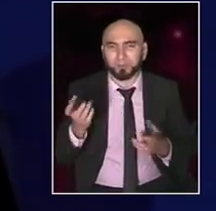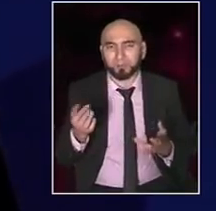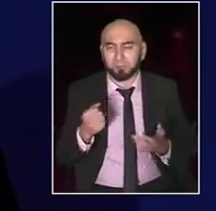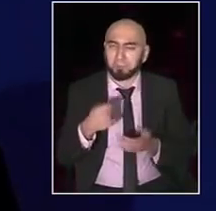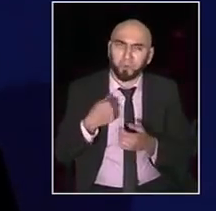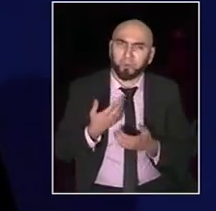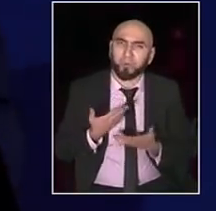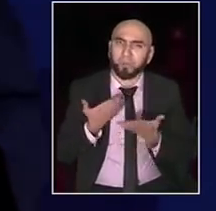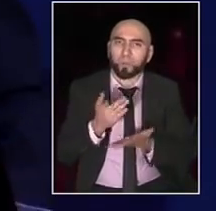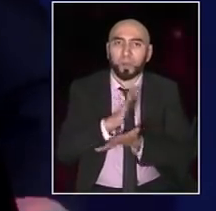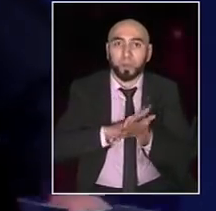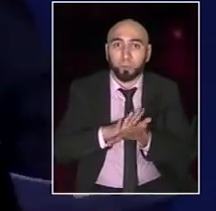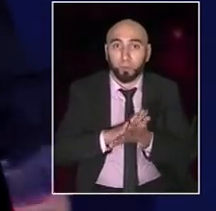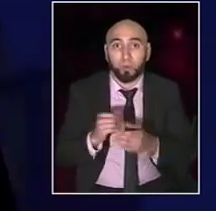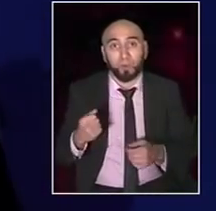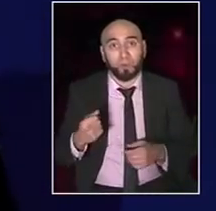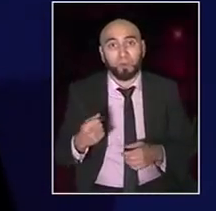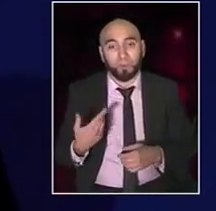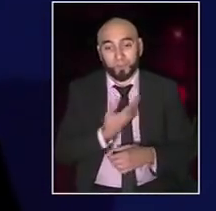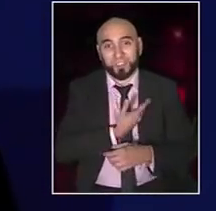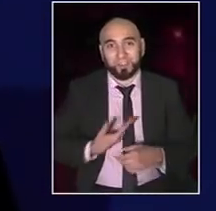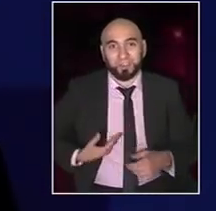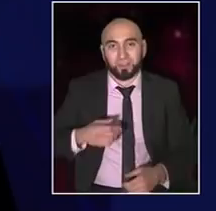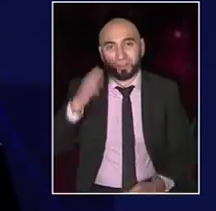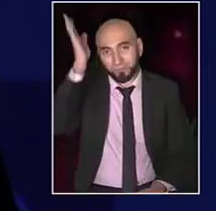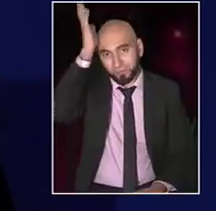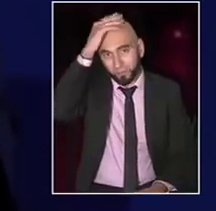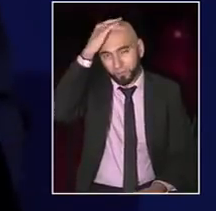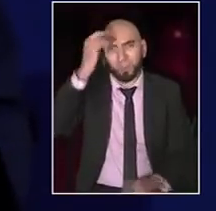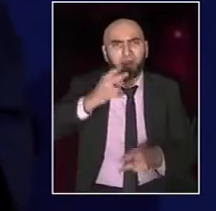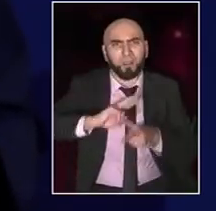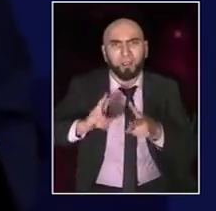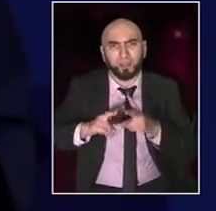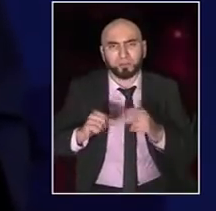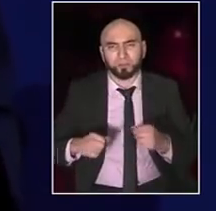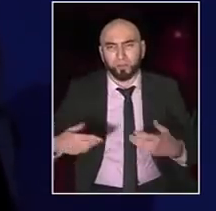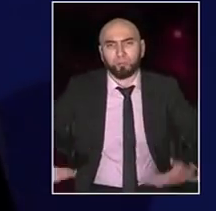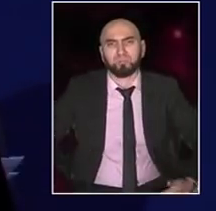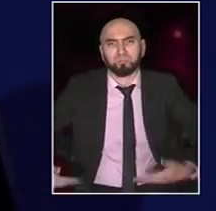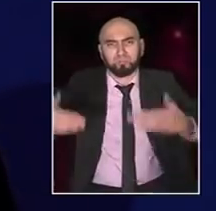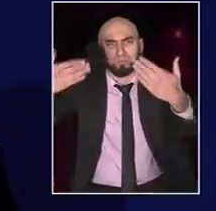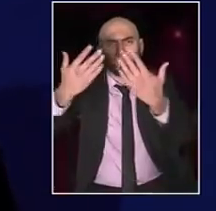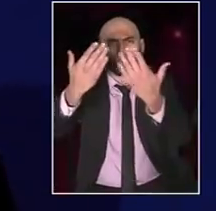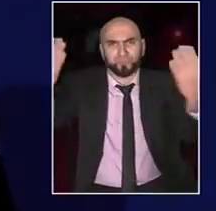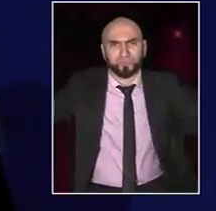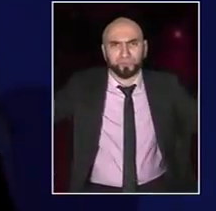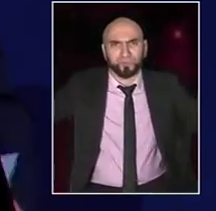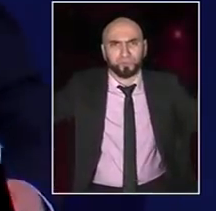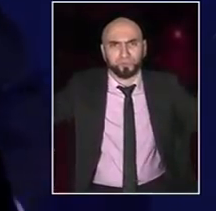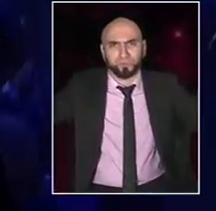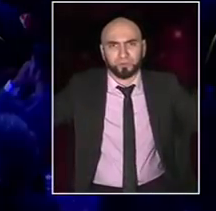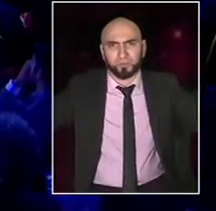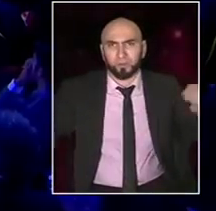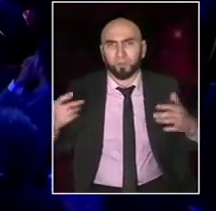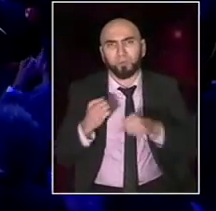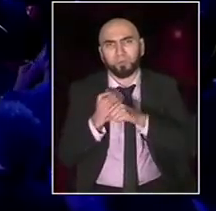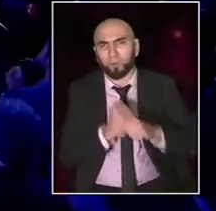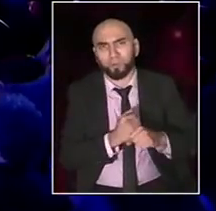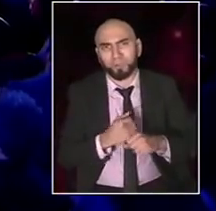ejemplo. El presidente Trump está haciendo un muro. Yo se lo he planteado hoy día a uno de los científicos. Está haciendo un muro contra los